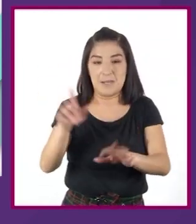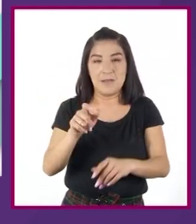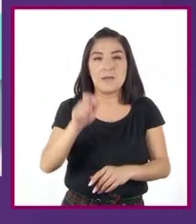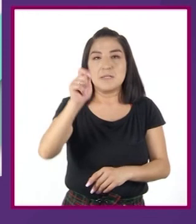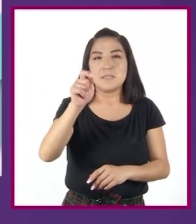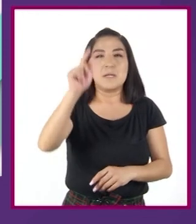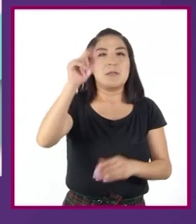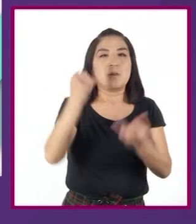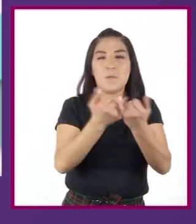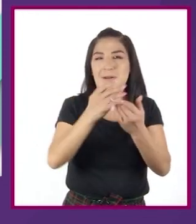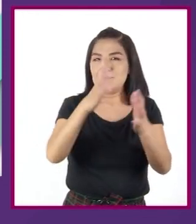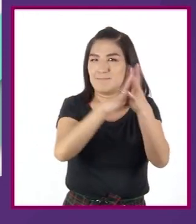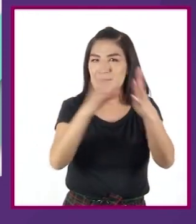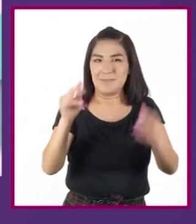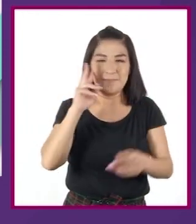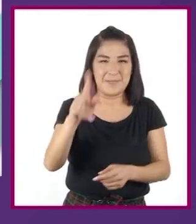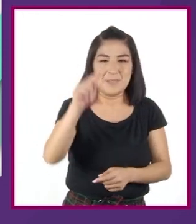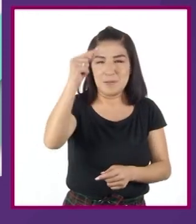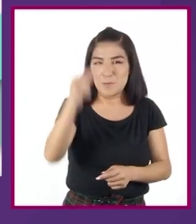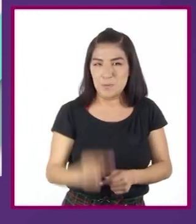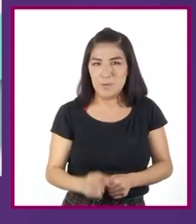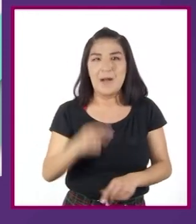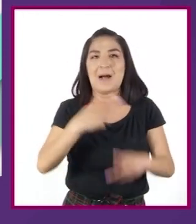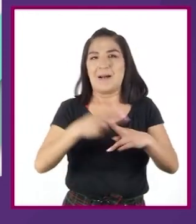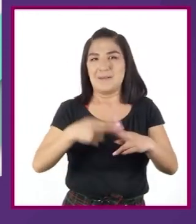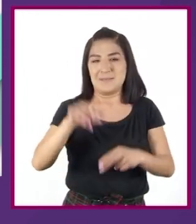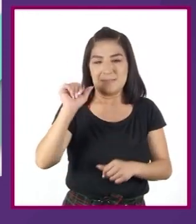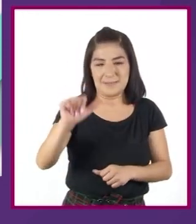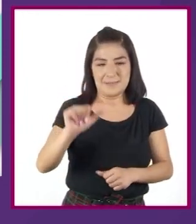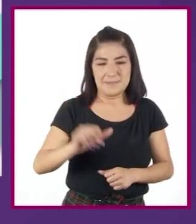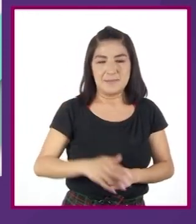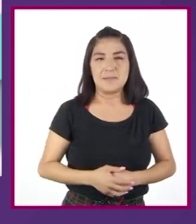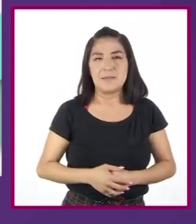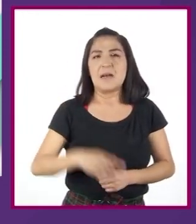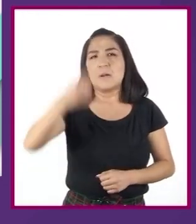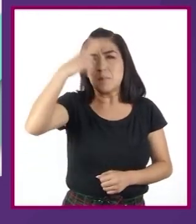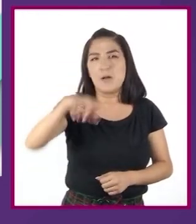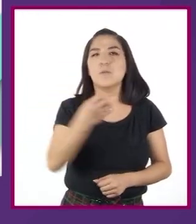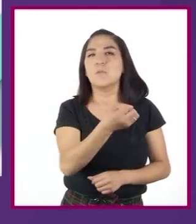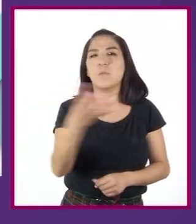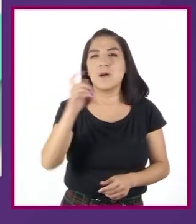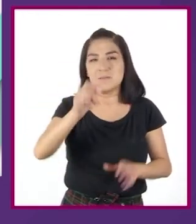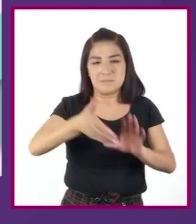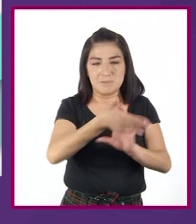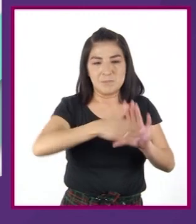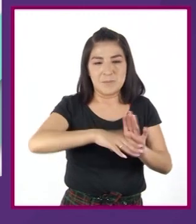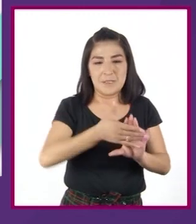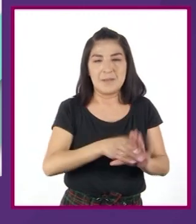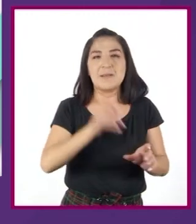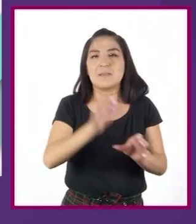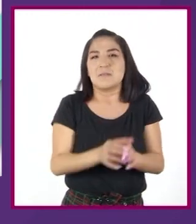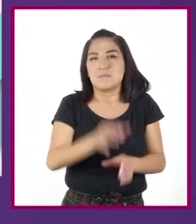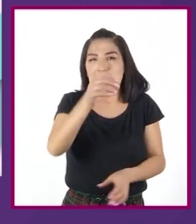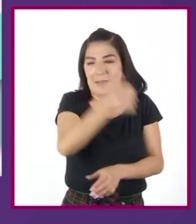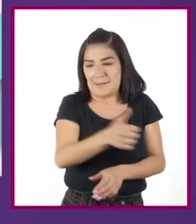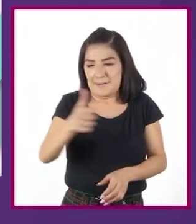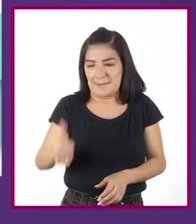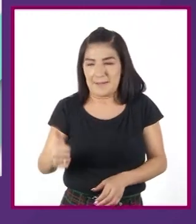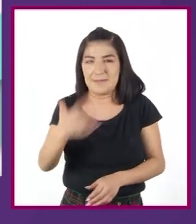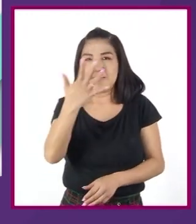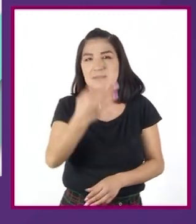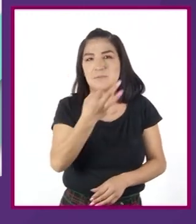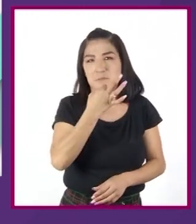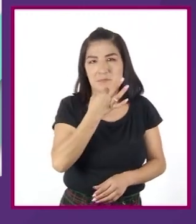bajamos hasta la fila 16. Con esto, calculamos las botellas que lavan las 2 máquinas cada